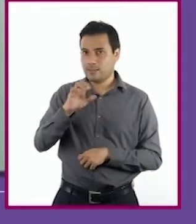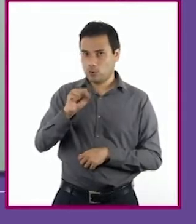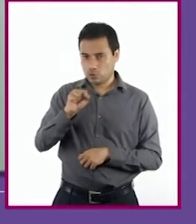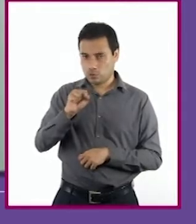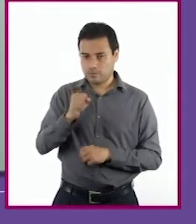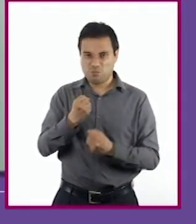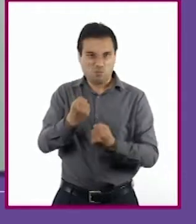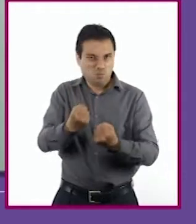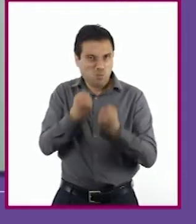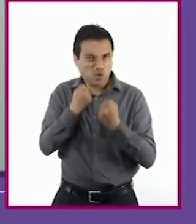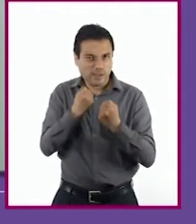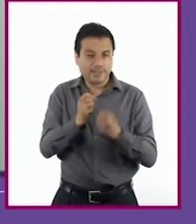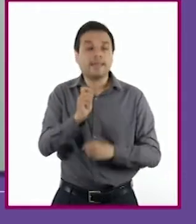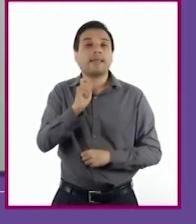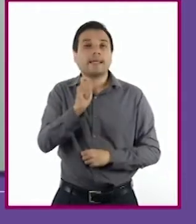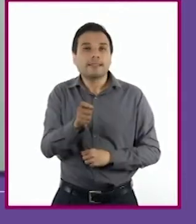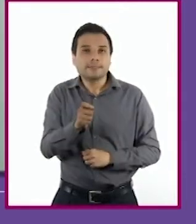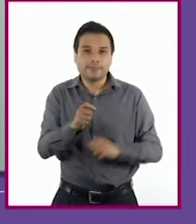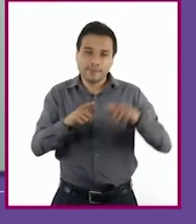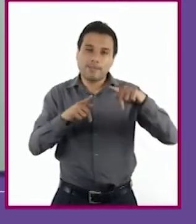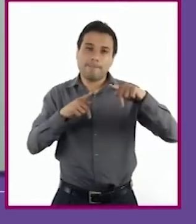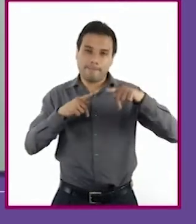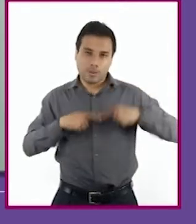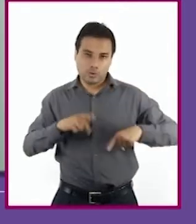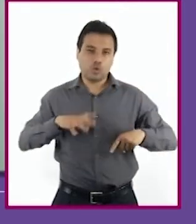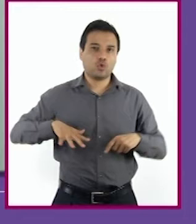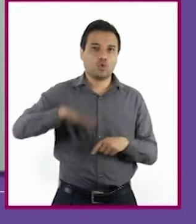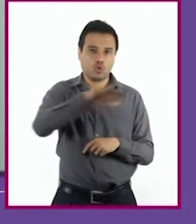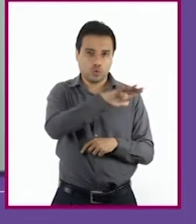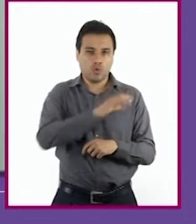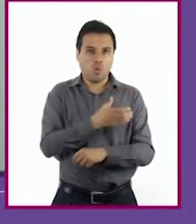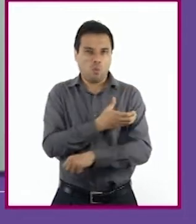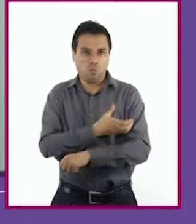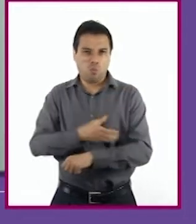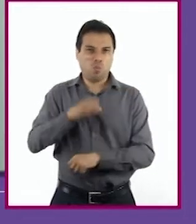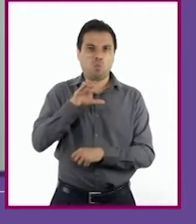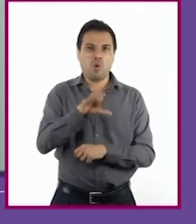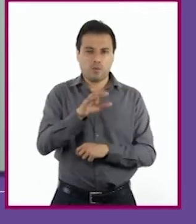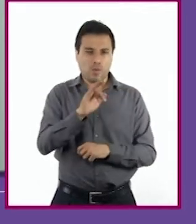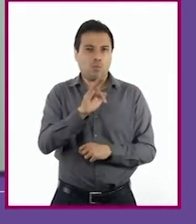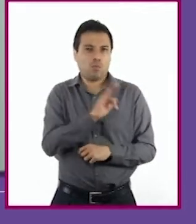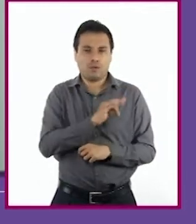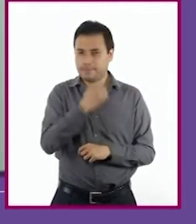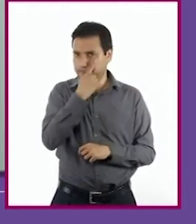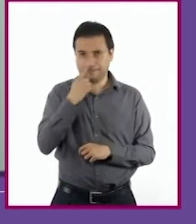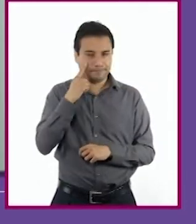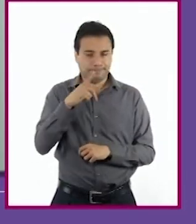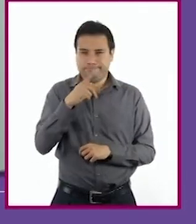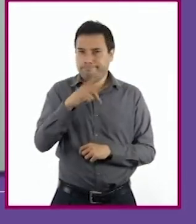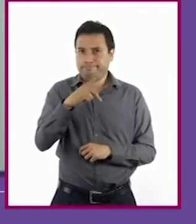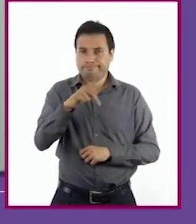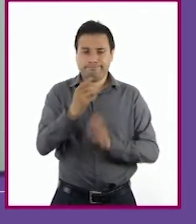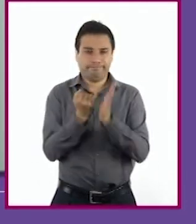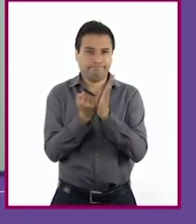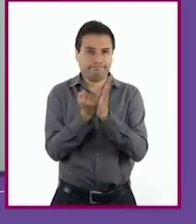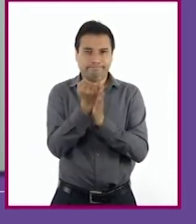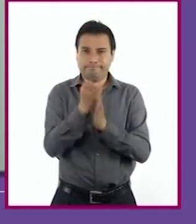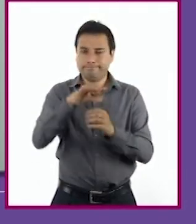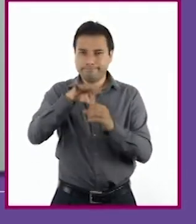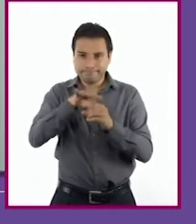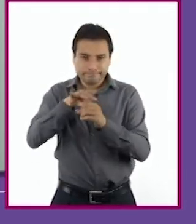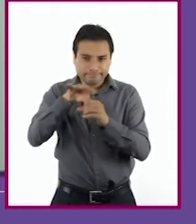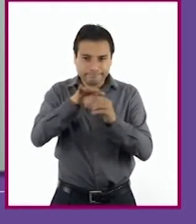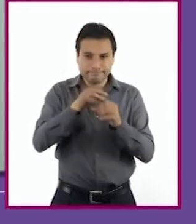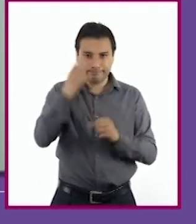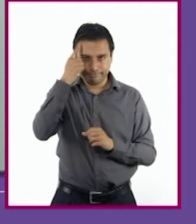Etimológicamente significa el poder que tiene el pueblo de elegir a quienes los representen y trabajen para construir un estado